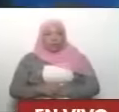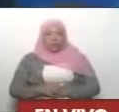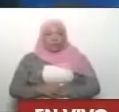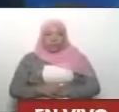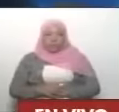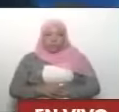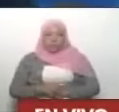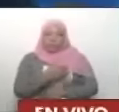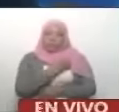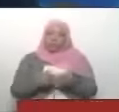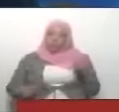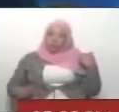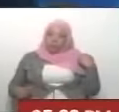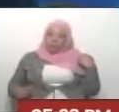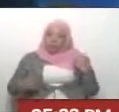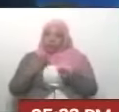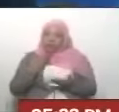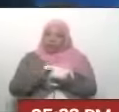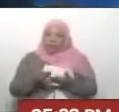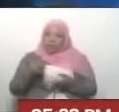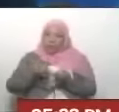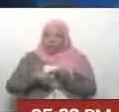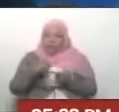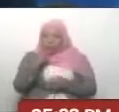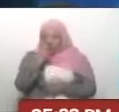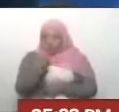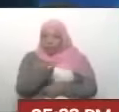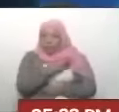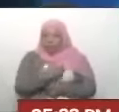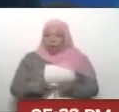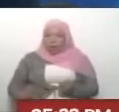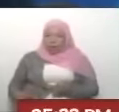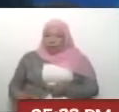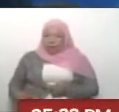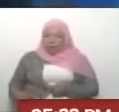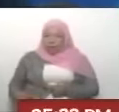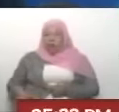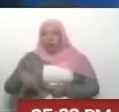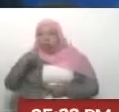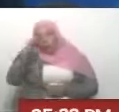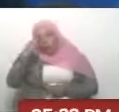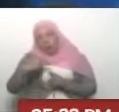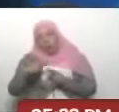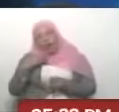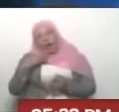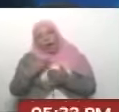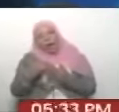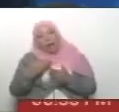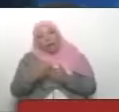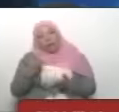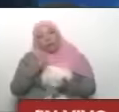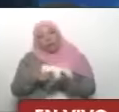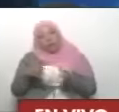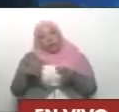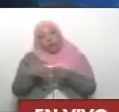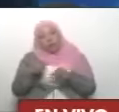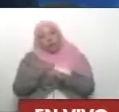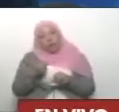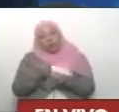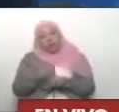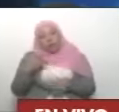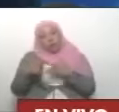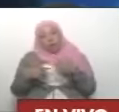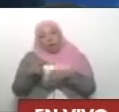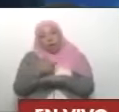comandante presidente, primera combatiente. Gracias por invitarme a su programa y muy honrado, muchas gracias por pertenecer a su equipo de trabajo en el gabinete